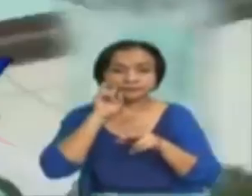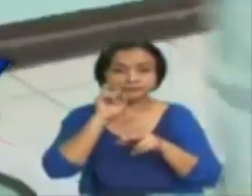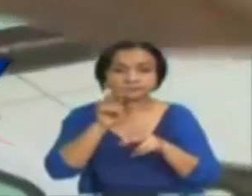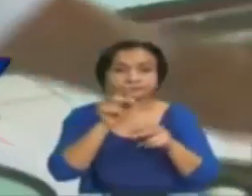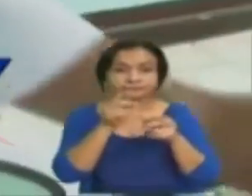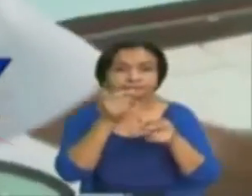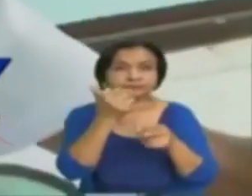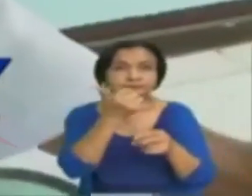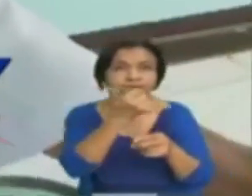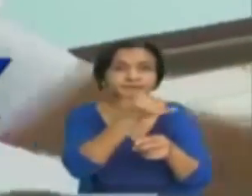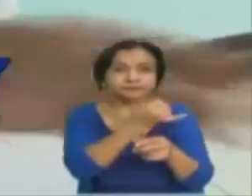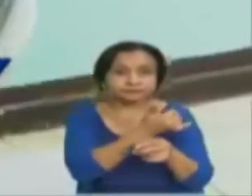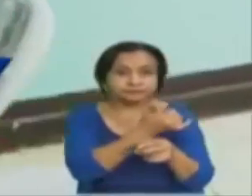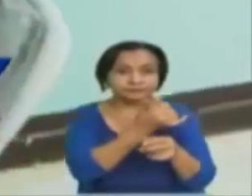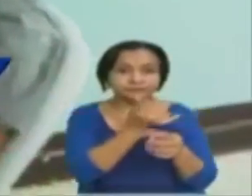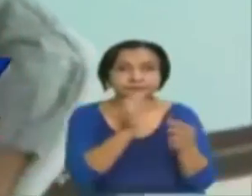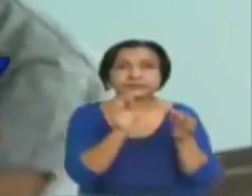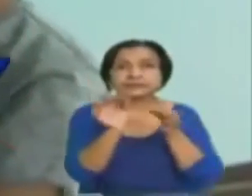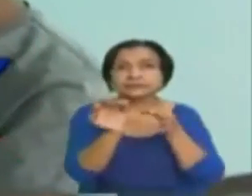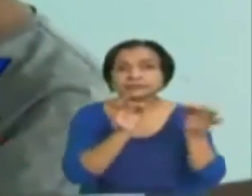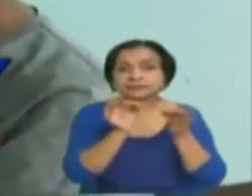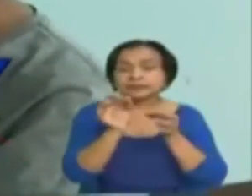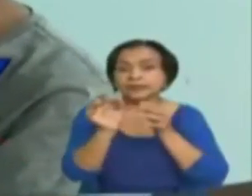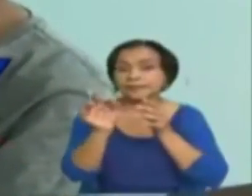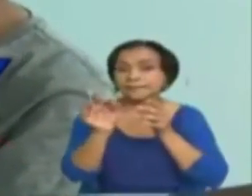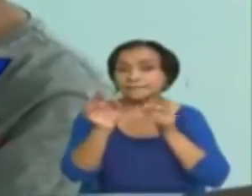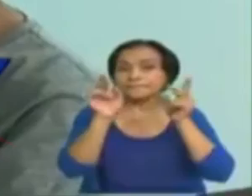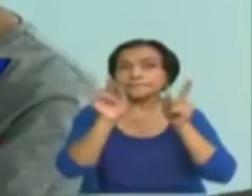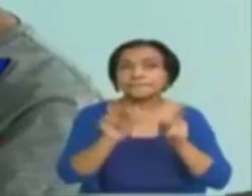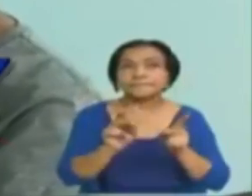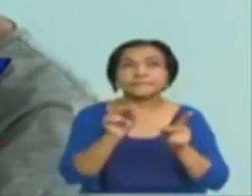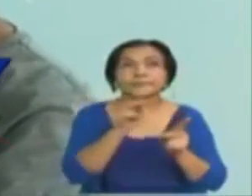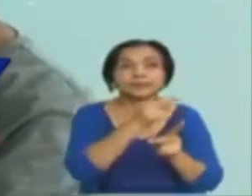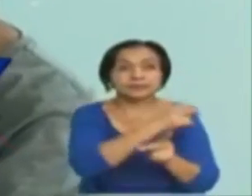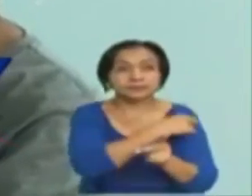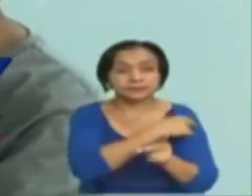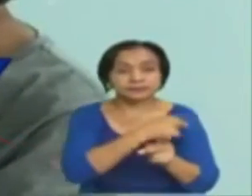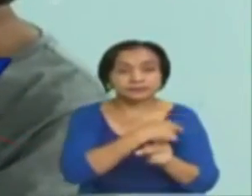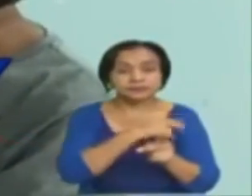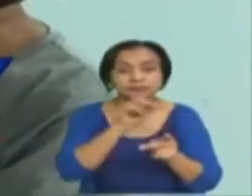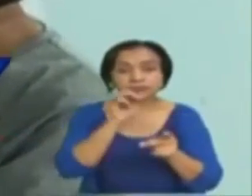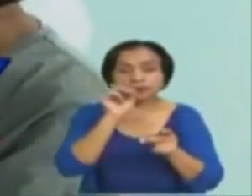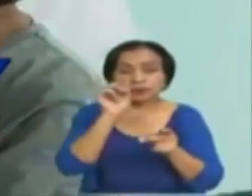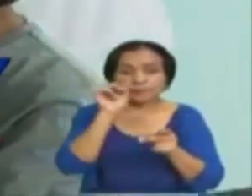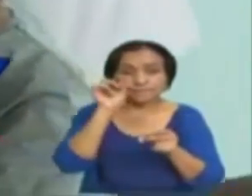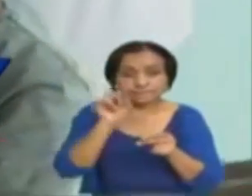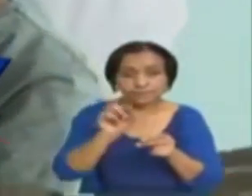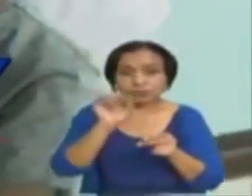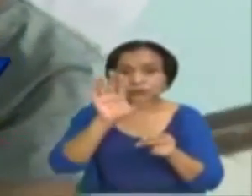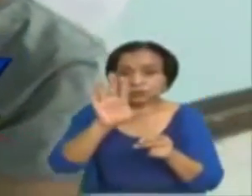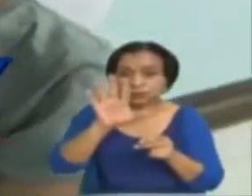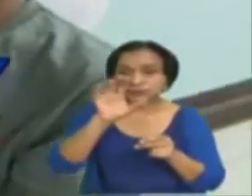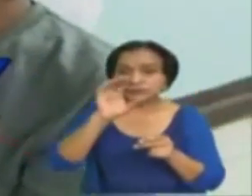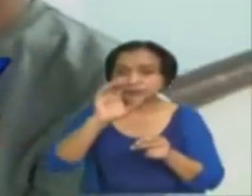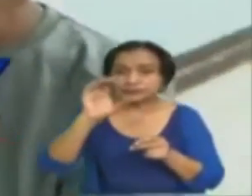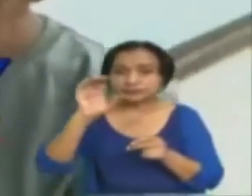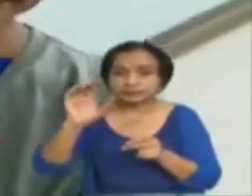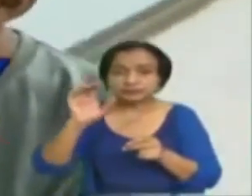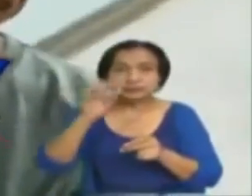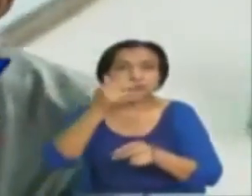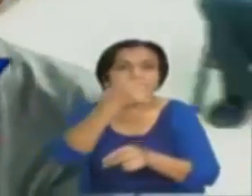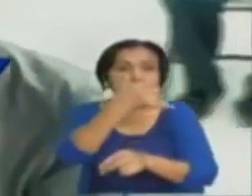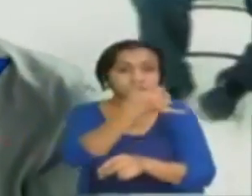Monimbó, Centro de Salud, a las 8, primeras y segundas. En el Hospital Departamental Humberto Alvarado, a